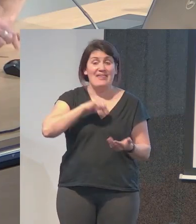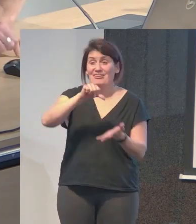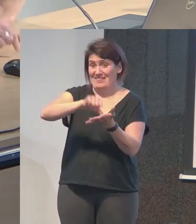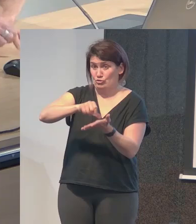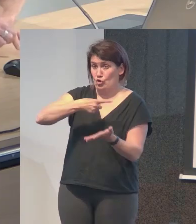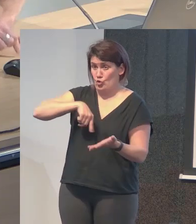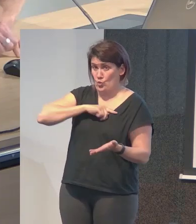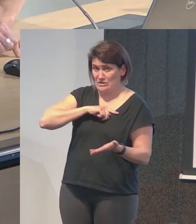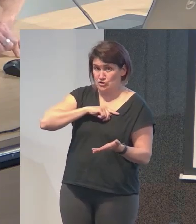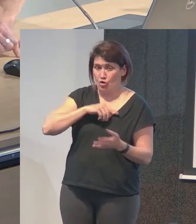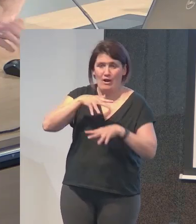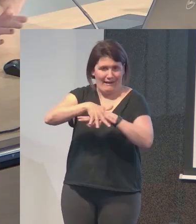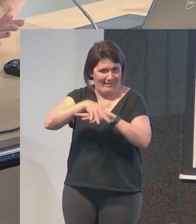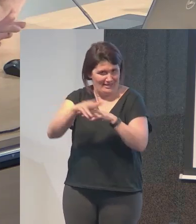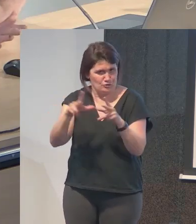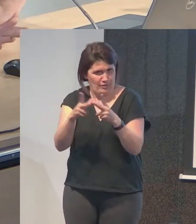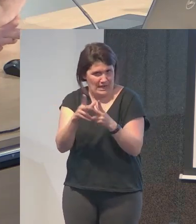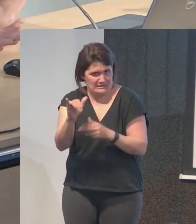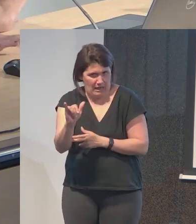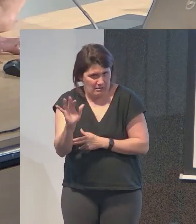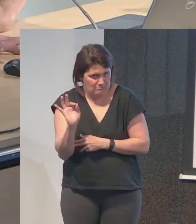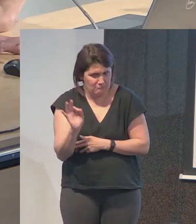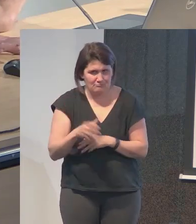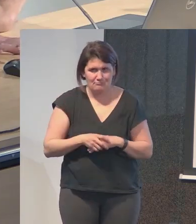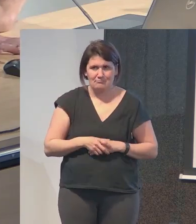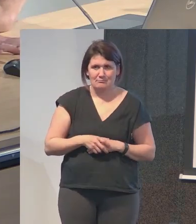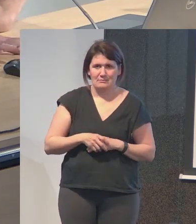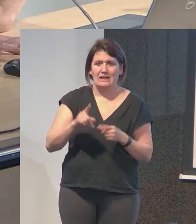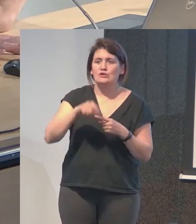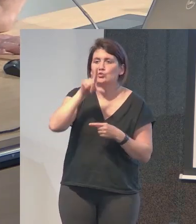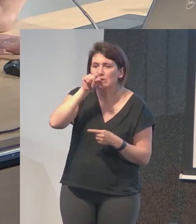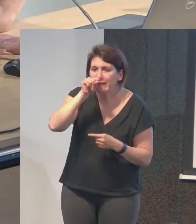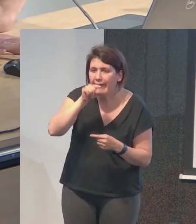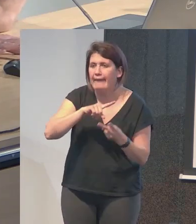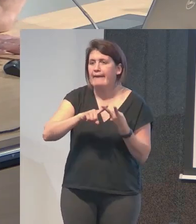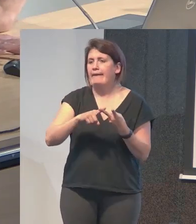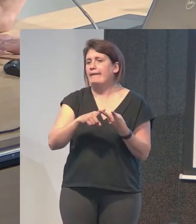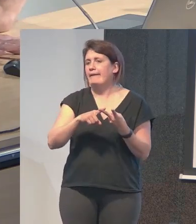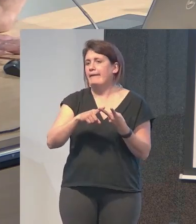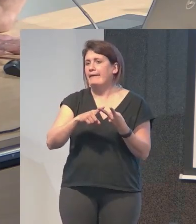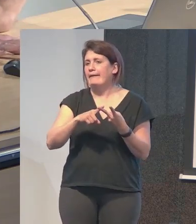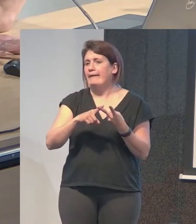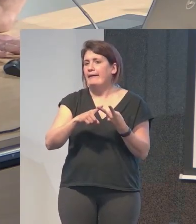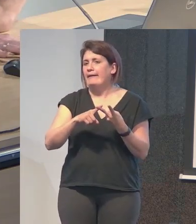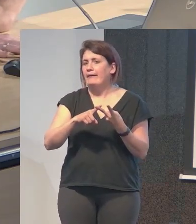centro, el BCBL, tiene redes sociales, tiene Twitter, X,